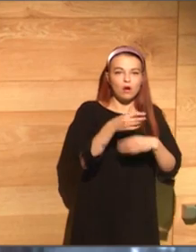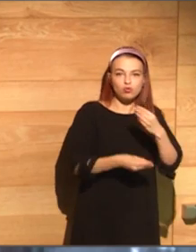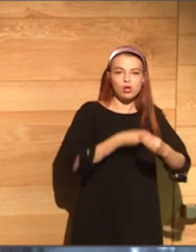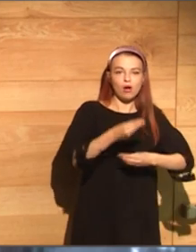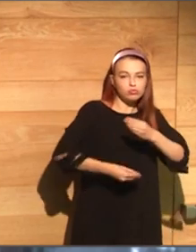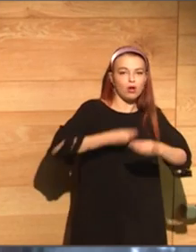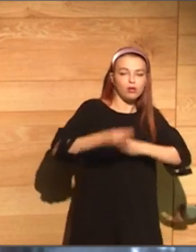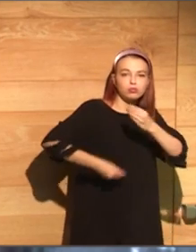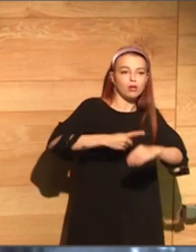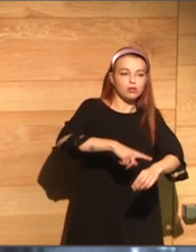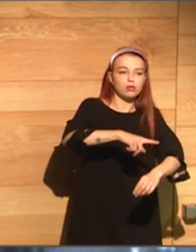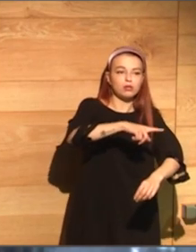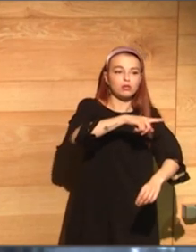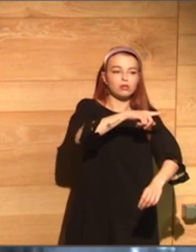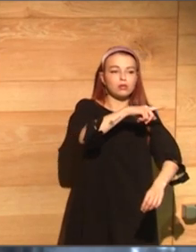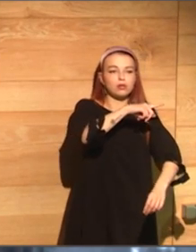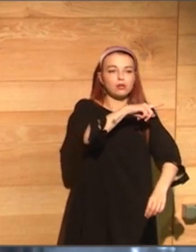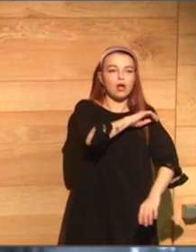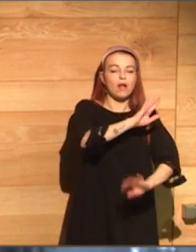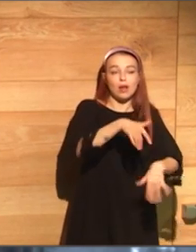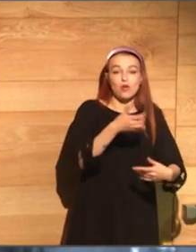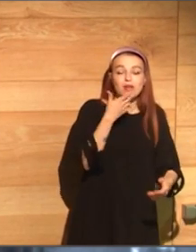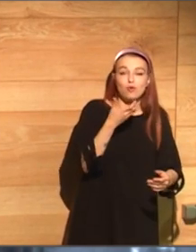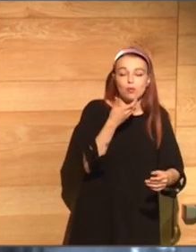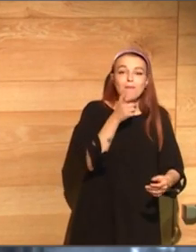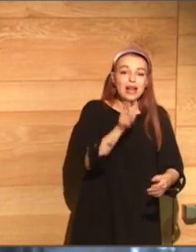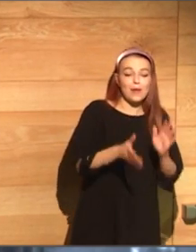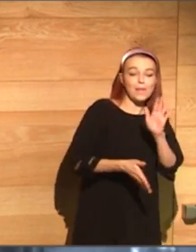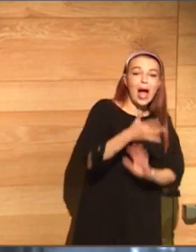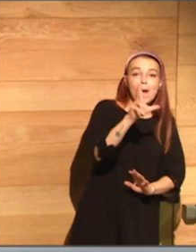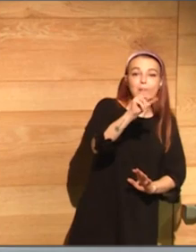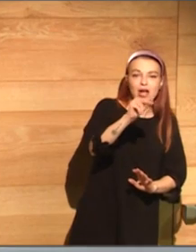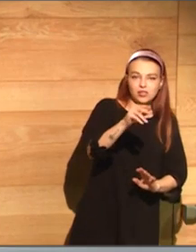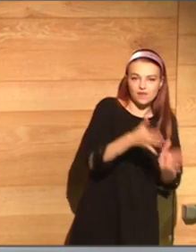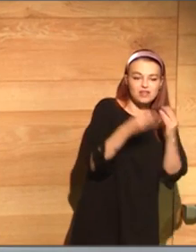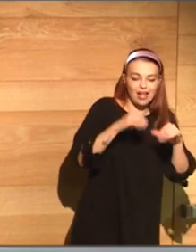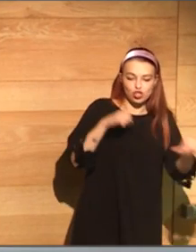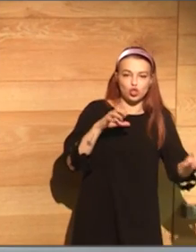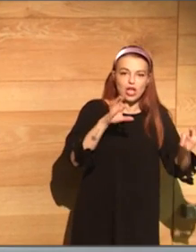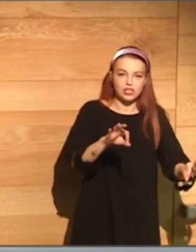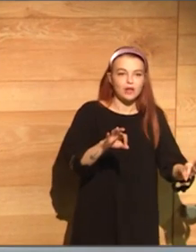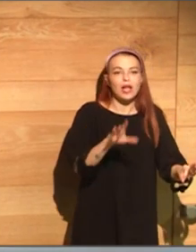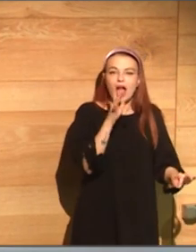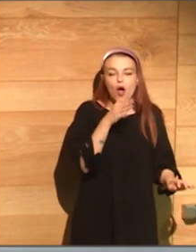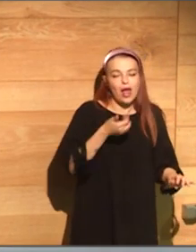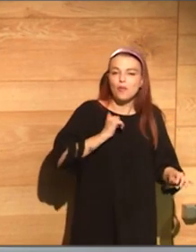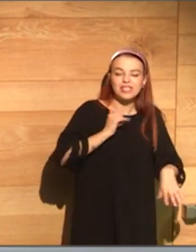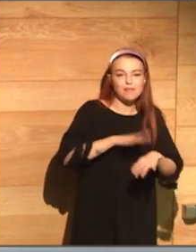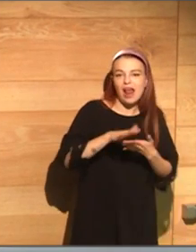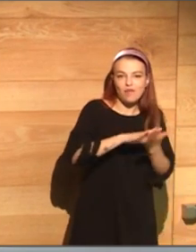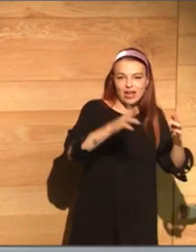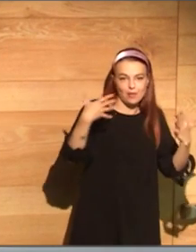en el que es histórico ir a bajar a por el pan, ¿no? Sí, y ya que estábamos sacando todas las porquerías... Venga, que salga todo ya. Vamos a ver,